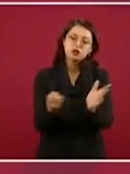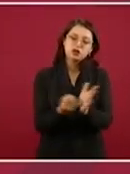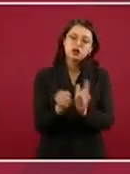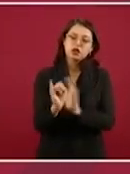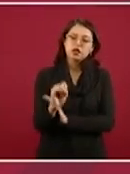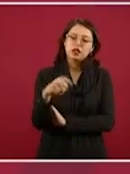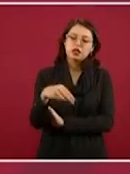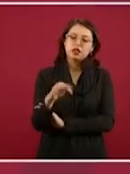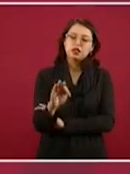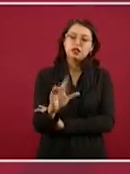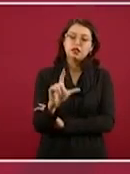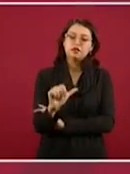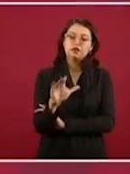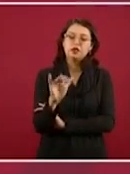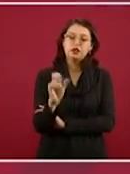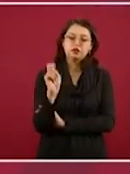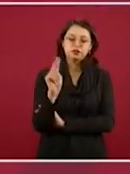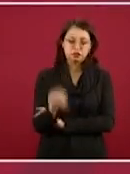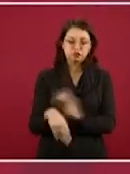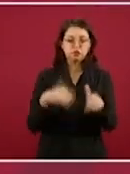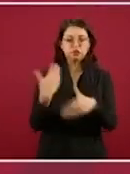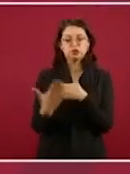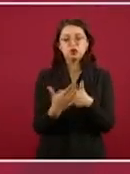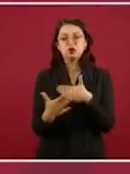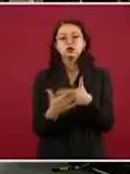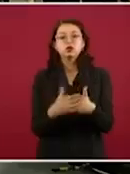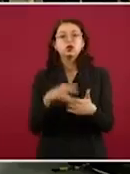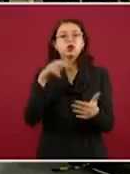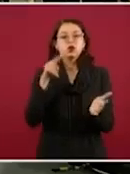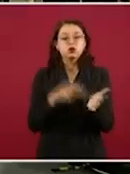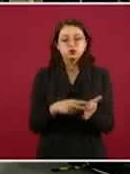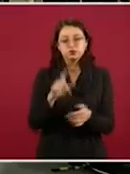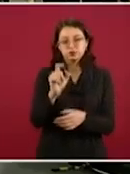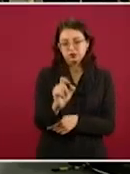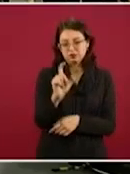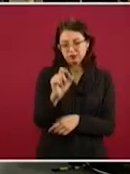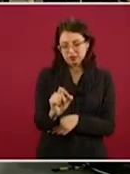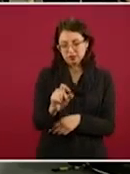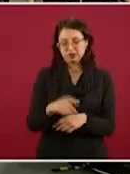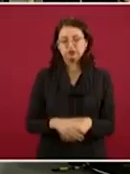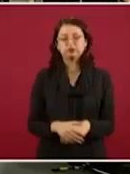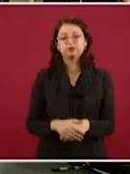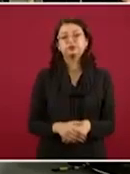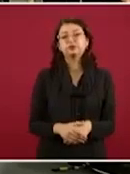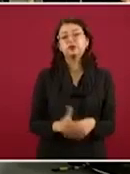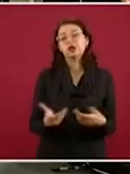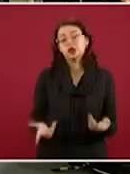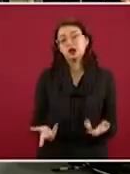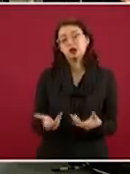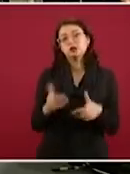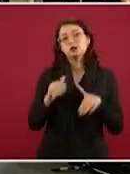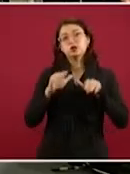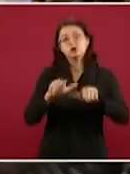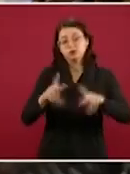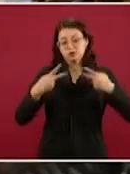2020. En el caso de los trabajadores al servicio del Estado,